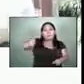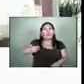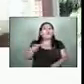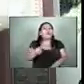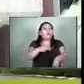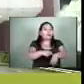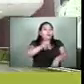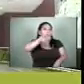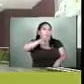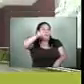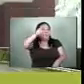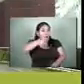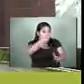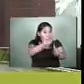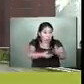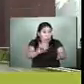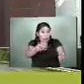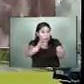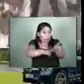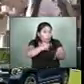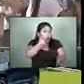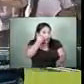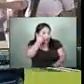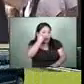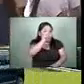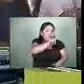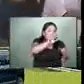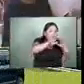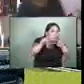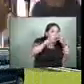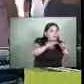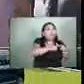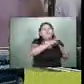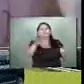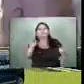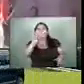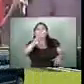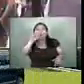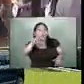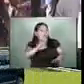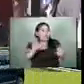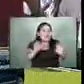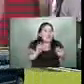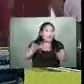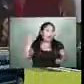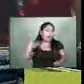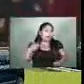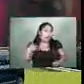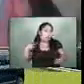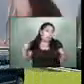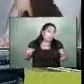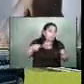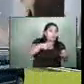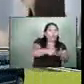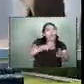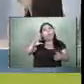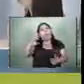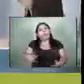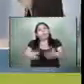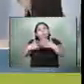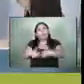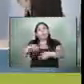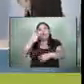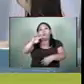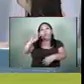meses, por cada joven que contraten entre 18 y 21 años de edad que no posea experiencia, y para adultos mayores de